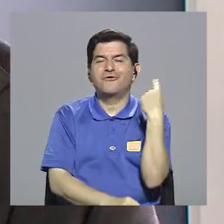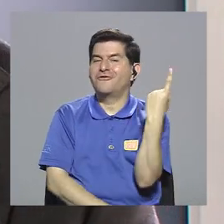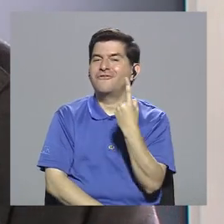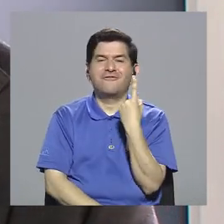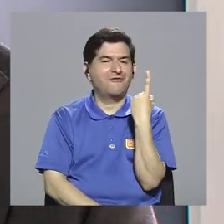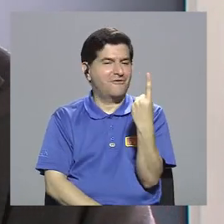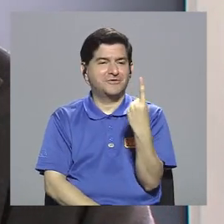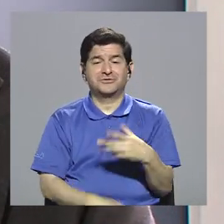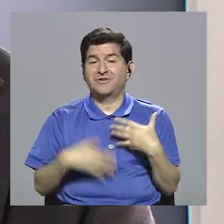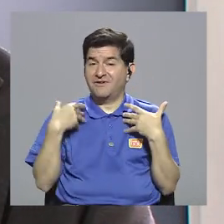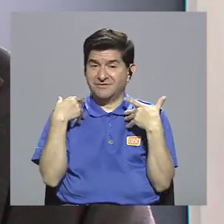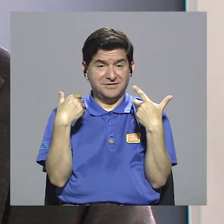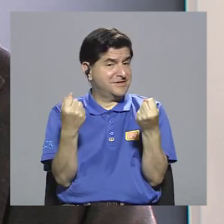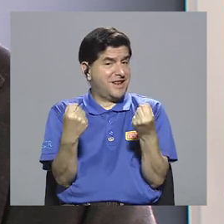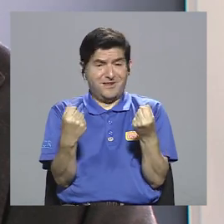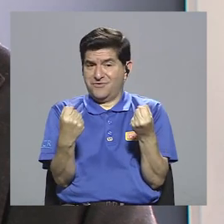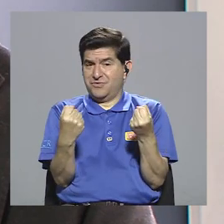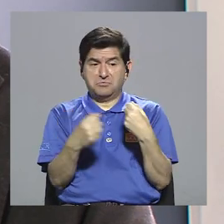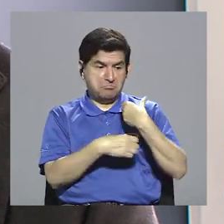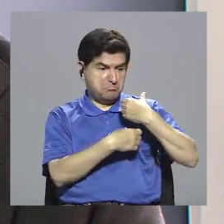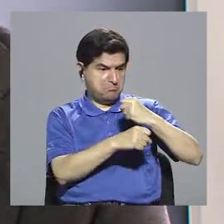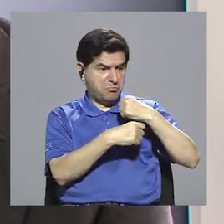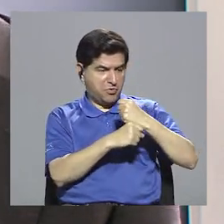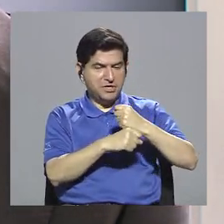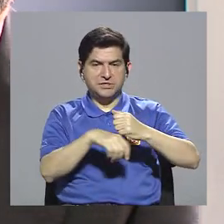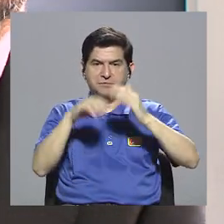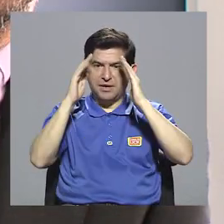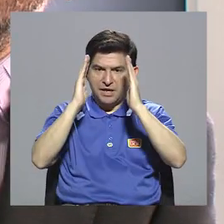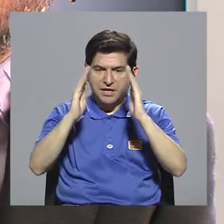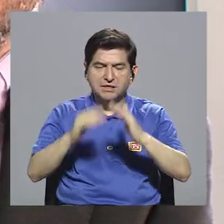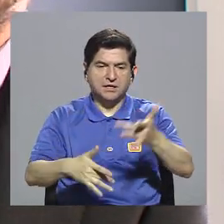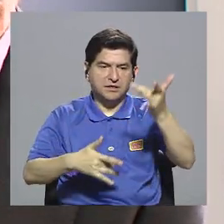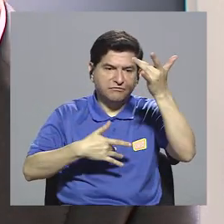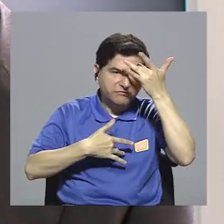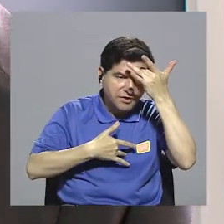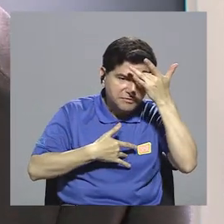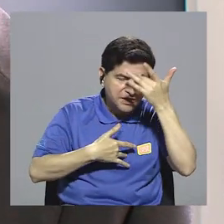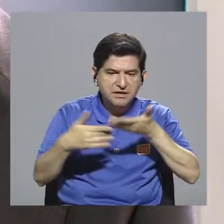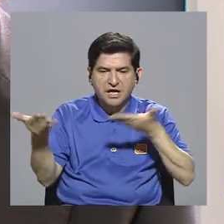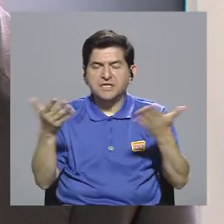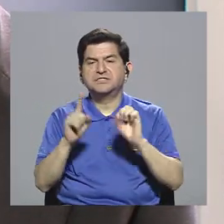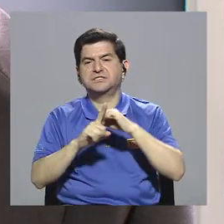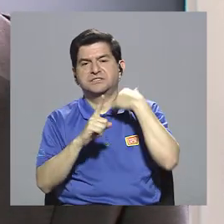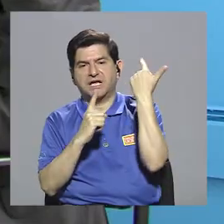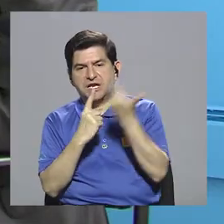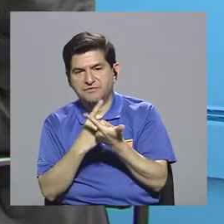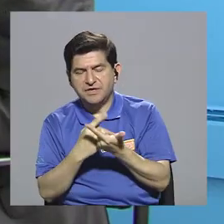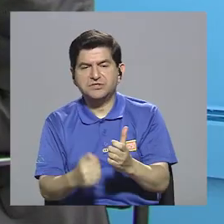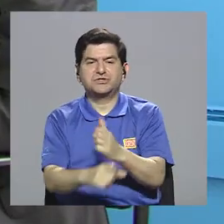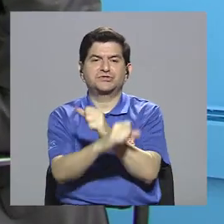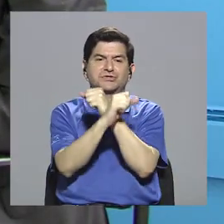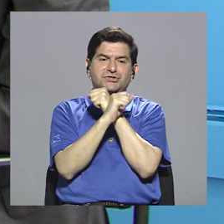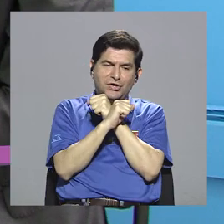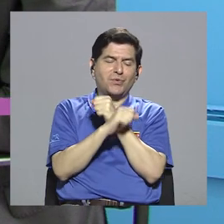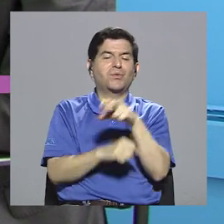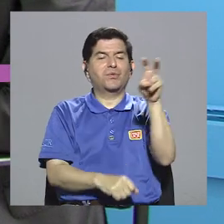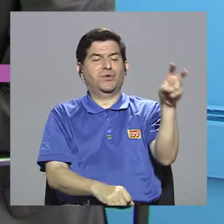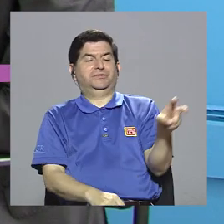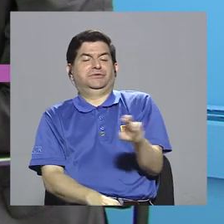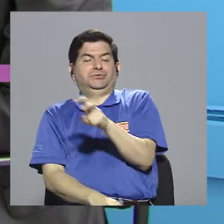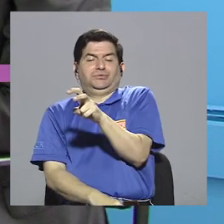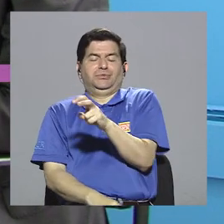solamente salud la municipalidad también trabaja enfermedad trabaja servicios sociales trabaja seguridad trabaja